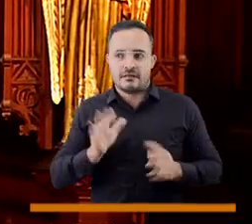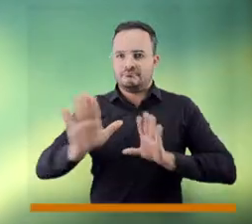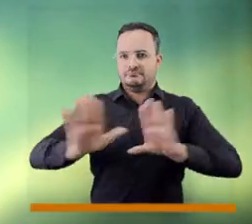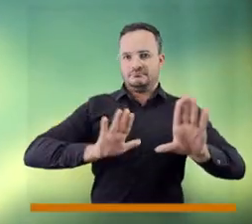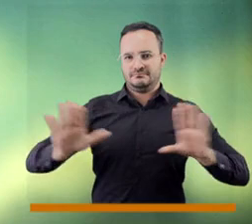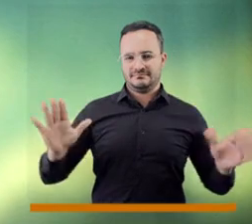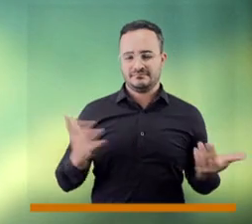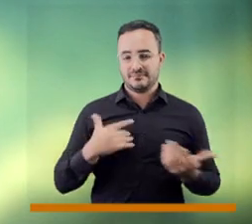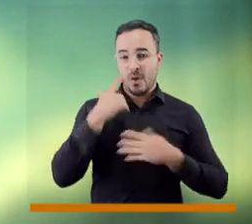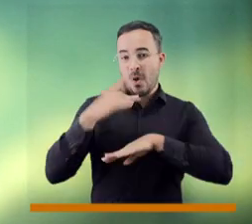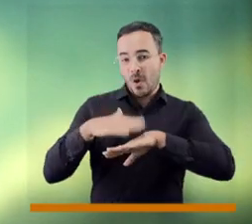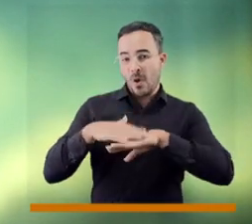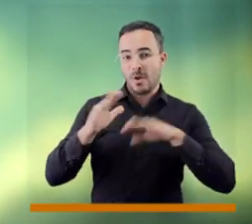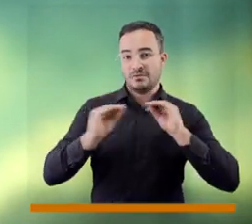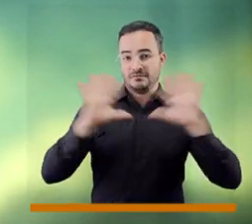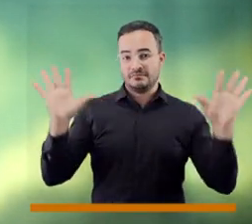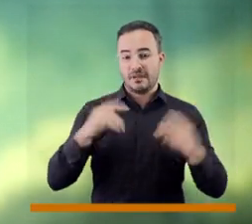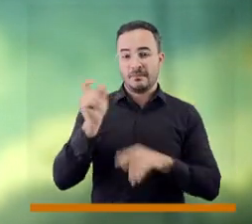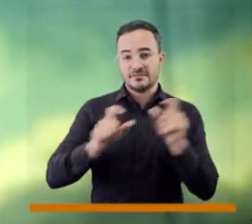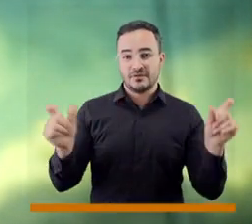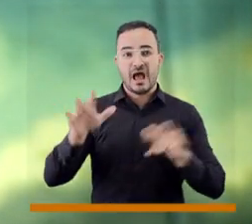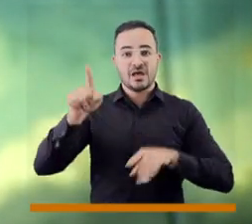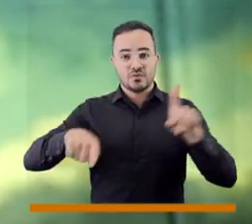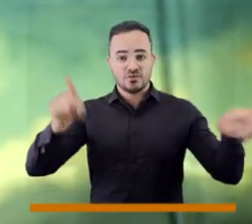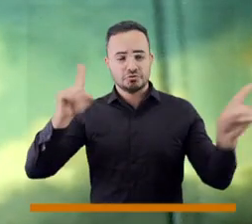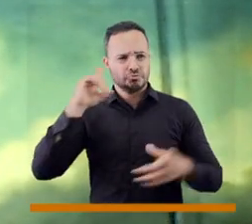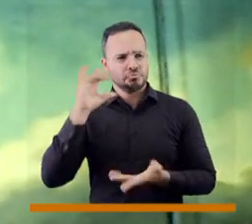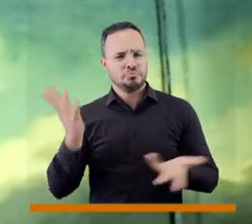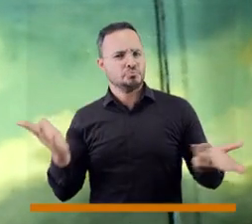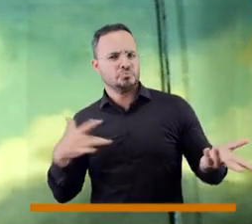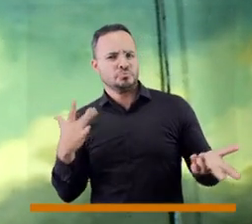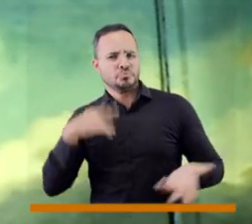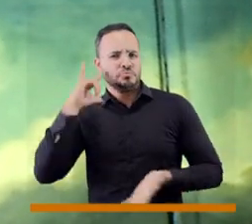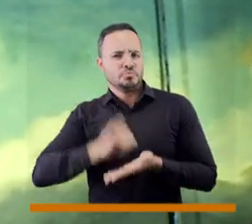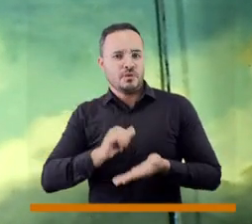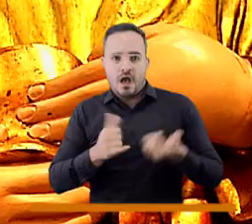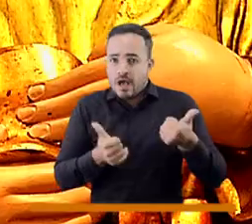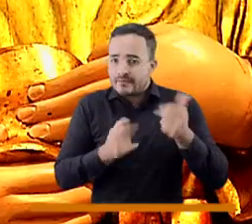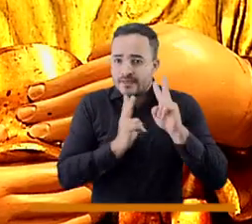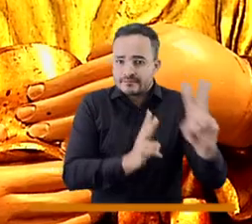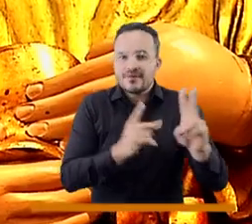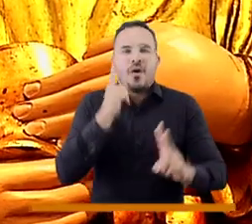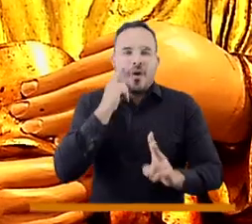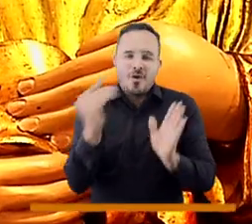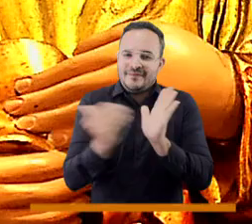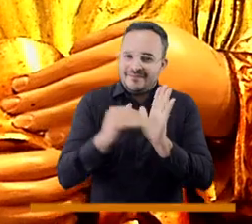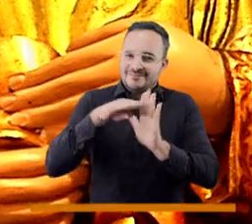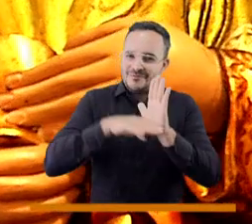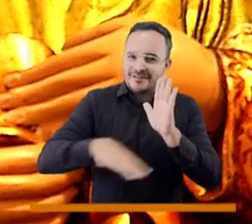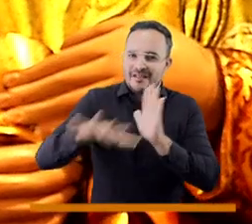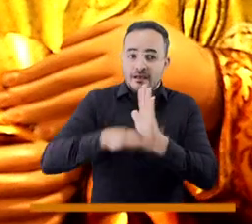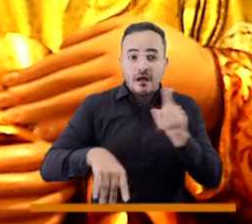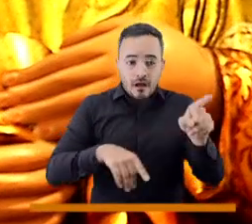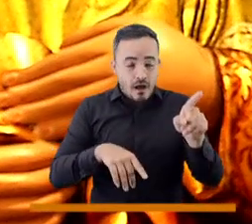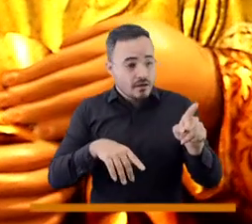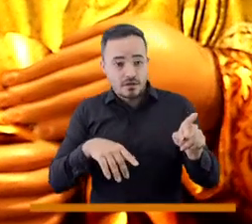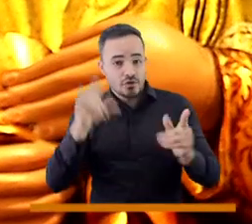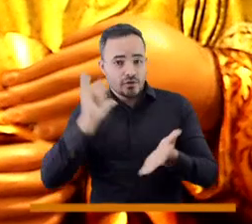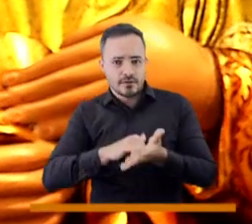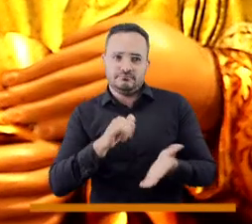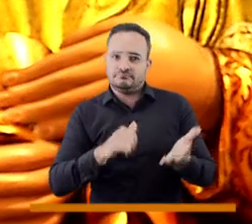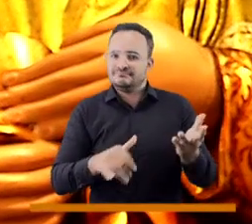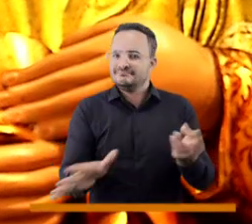una religión pueda llegar a tener, incluyendo a las personas que no creen, porque es importante dejar en claro, esta política pública